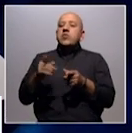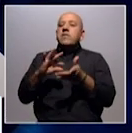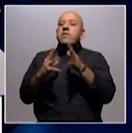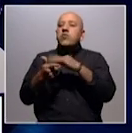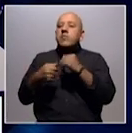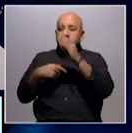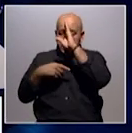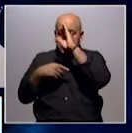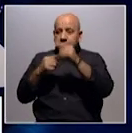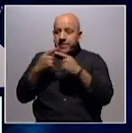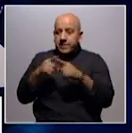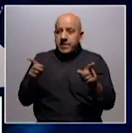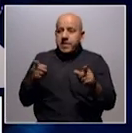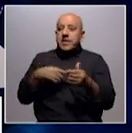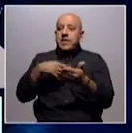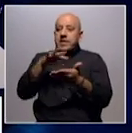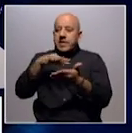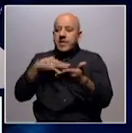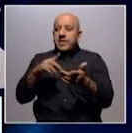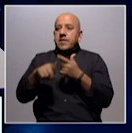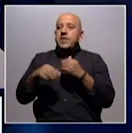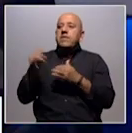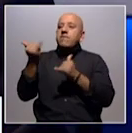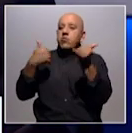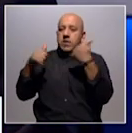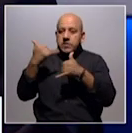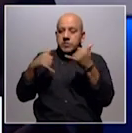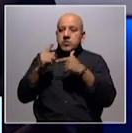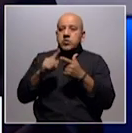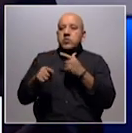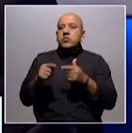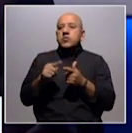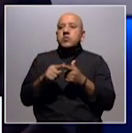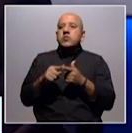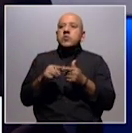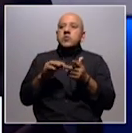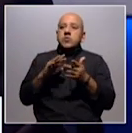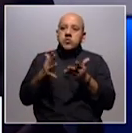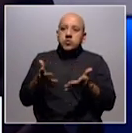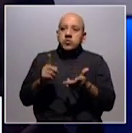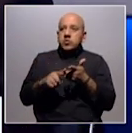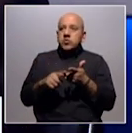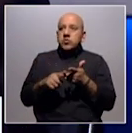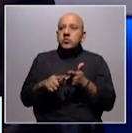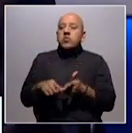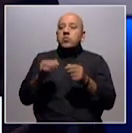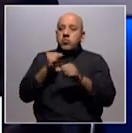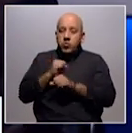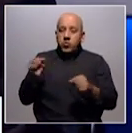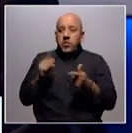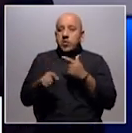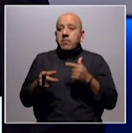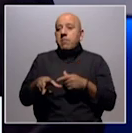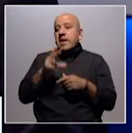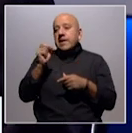aprender otro modo de leer otro modo de capturar la información son más críticos pueden serlo verdad